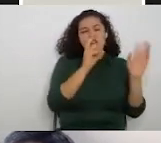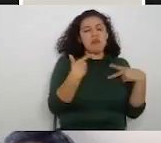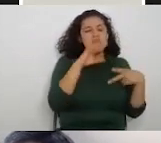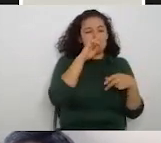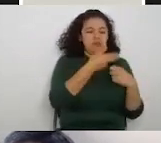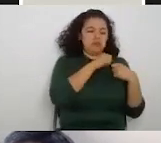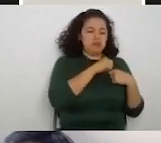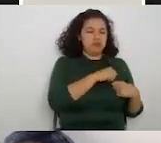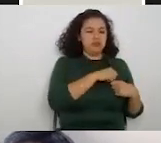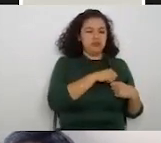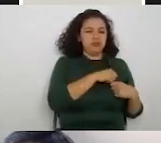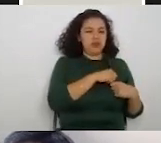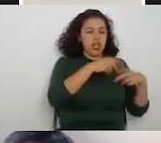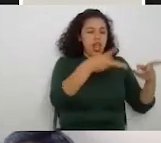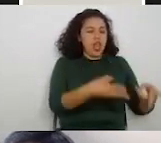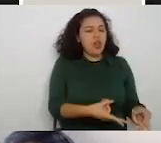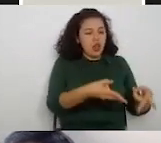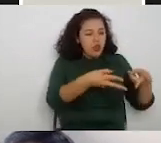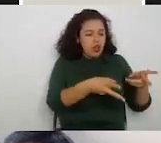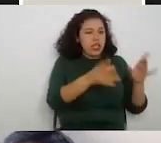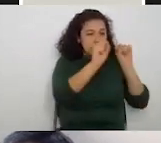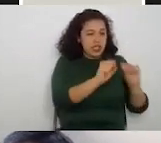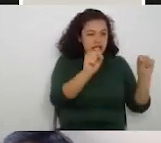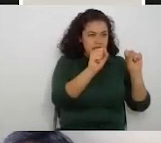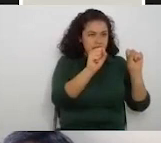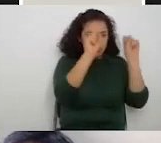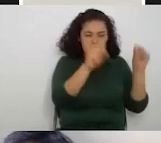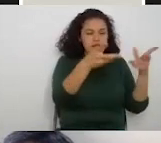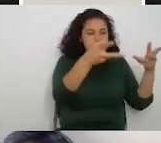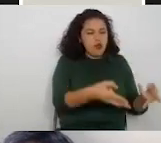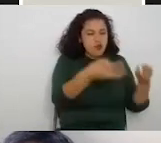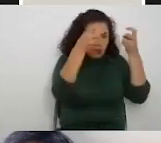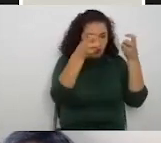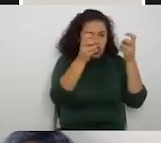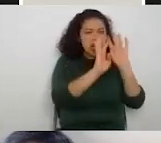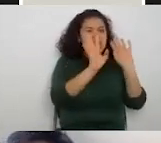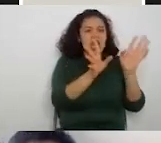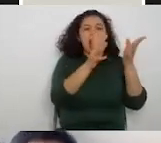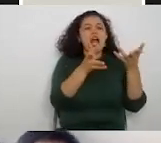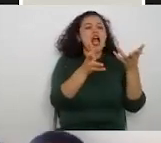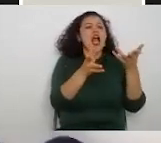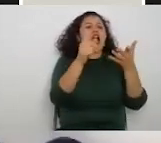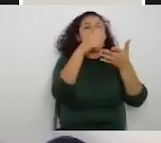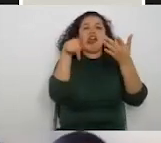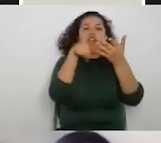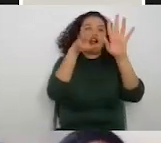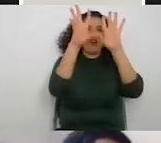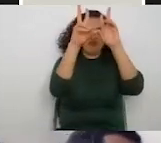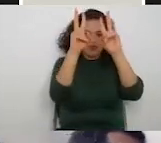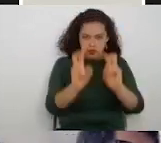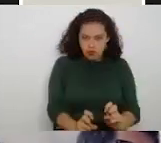responsable de operar el sistema elimina del propio sistema